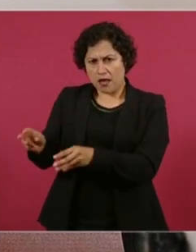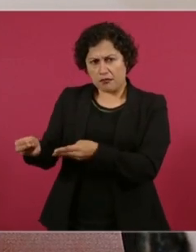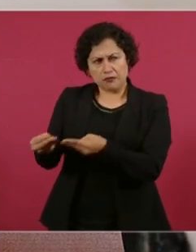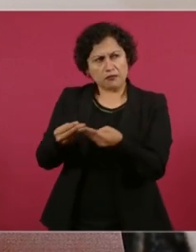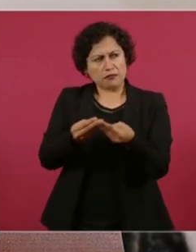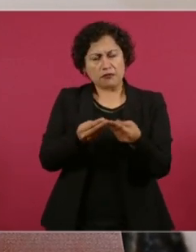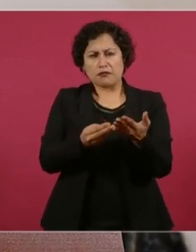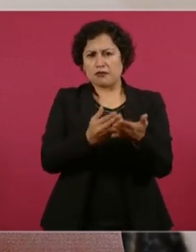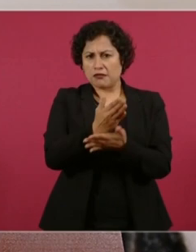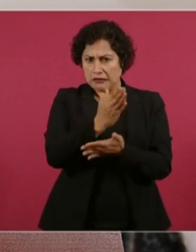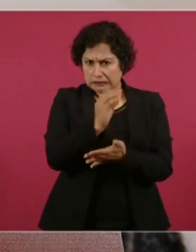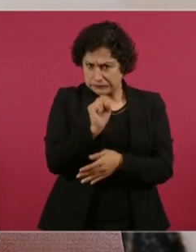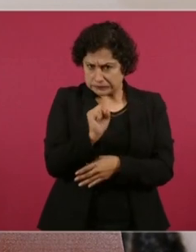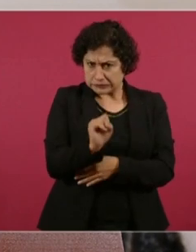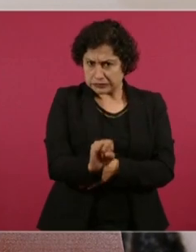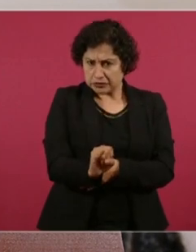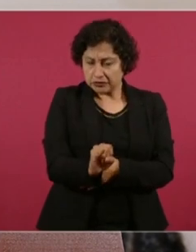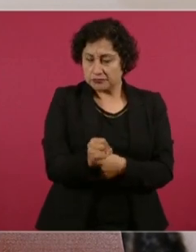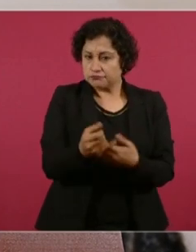que